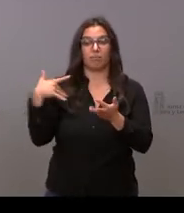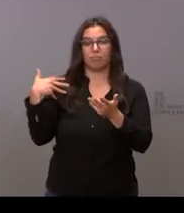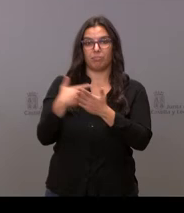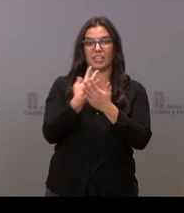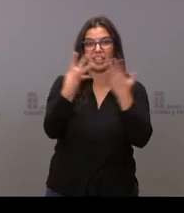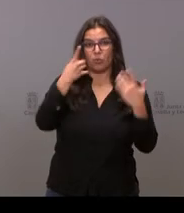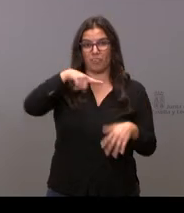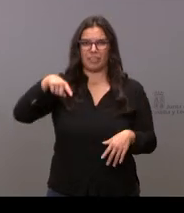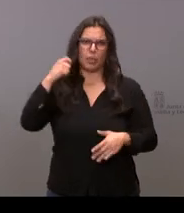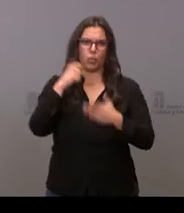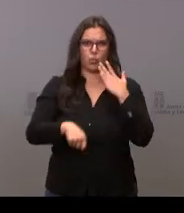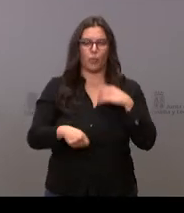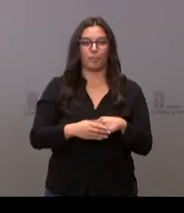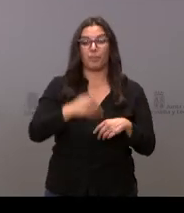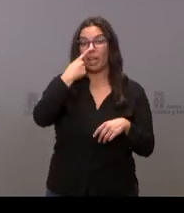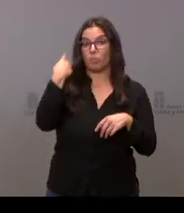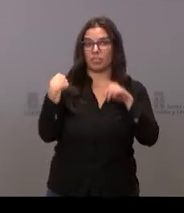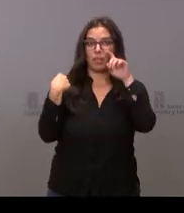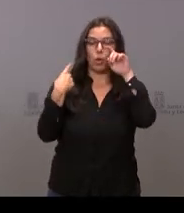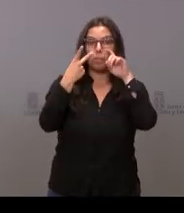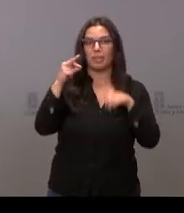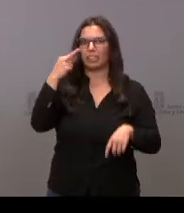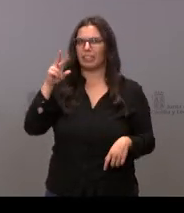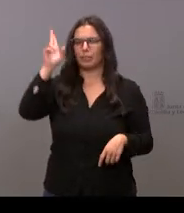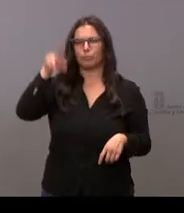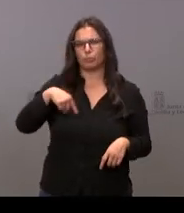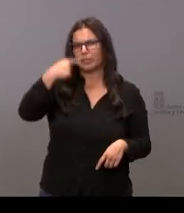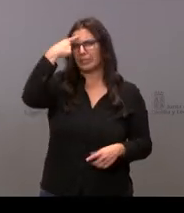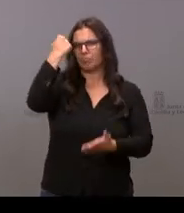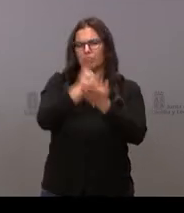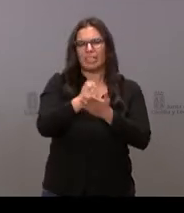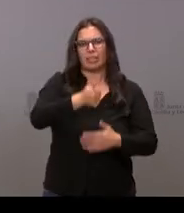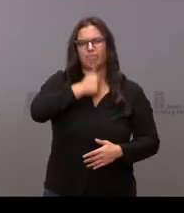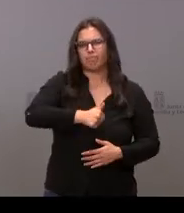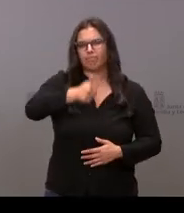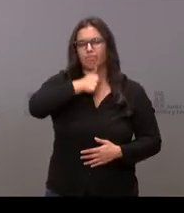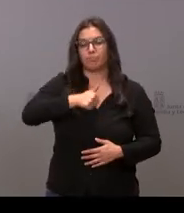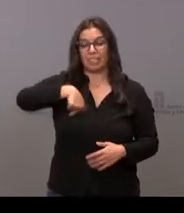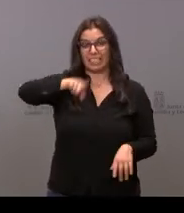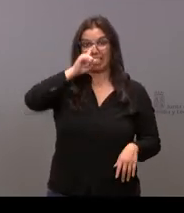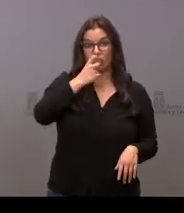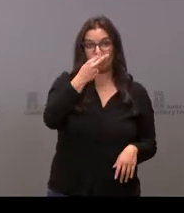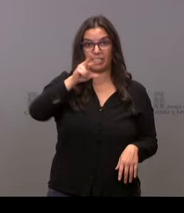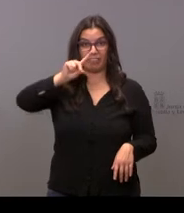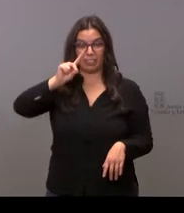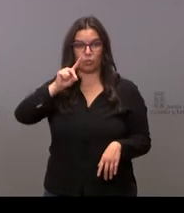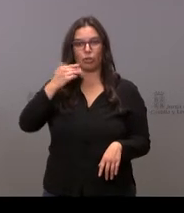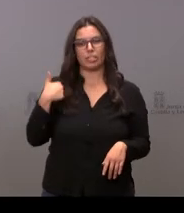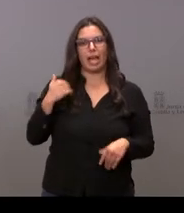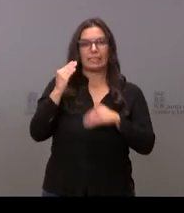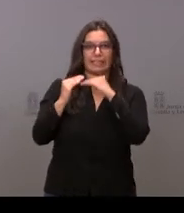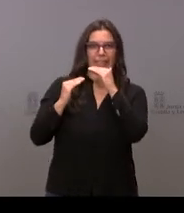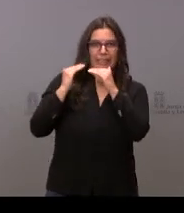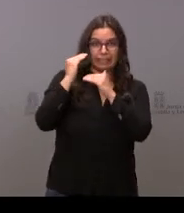el año 20 fue el año de la resistencia el año 21 en el que estamos es el año de la remontada